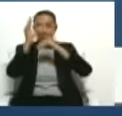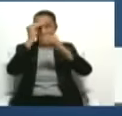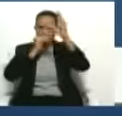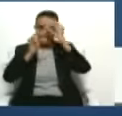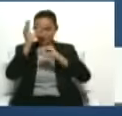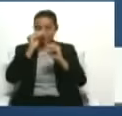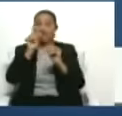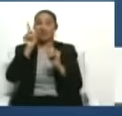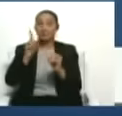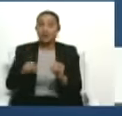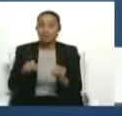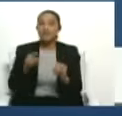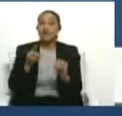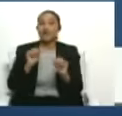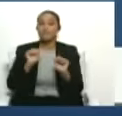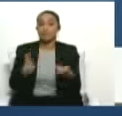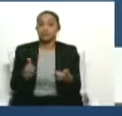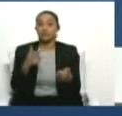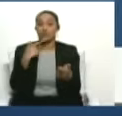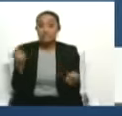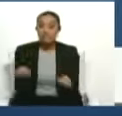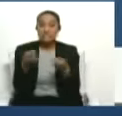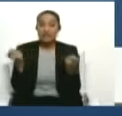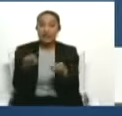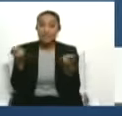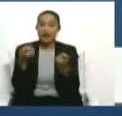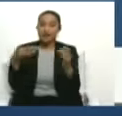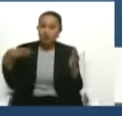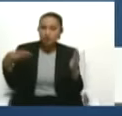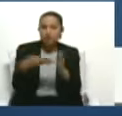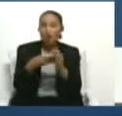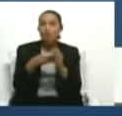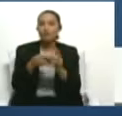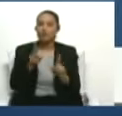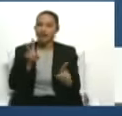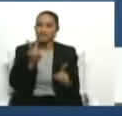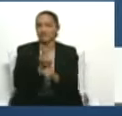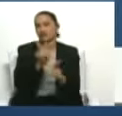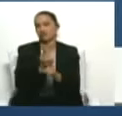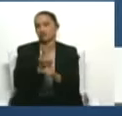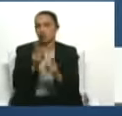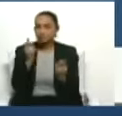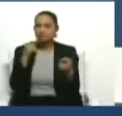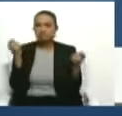campaña contra el acoso escolar. Hemos realizado 2.000 actividades con participación de